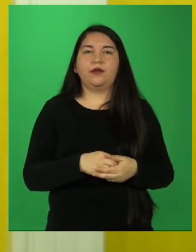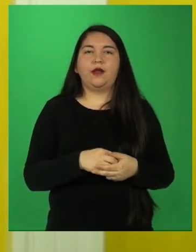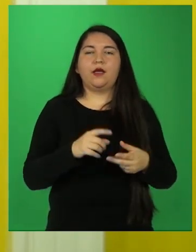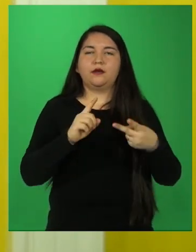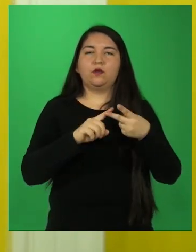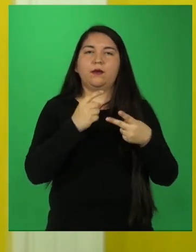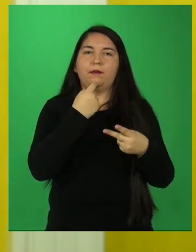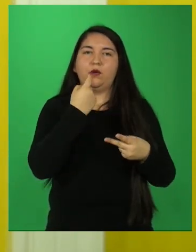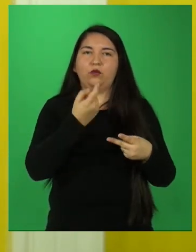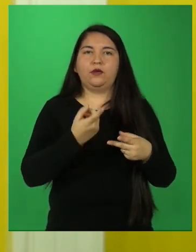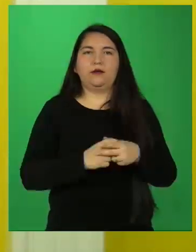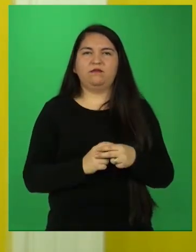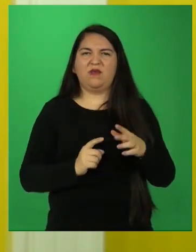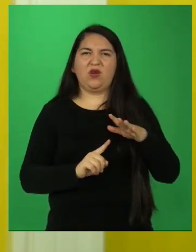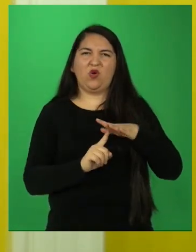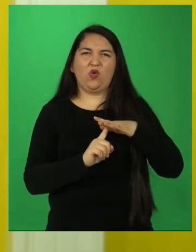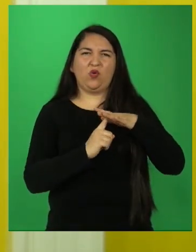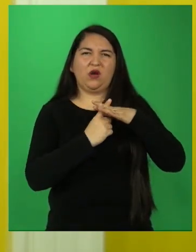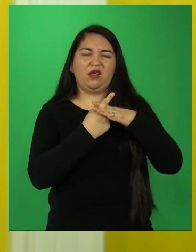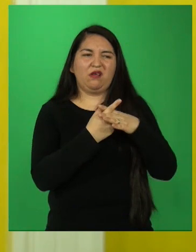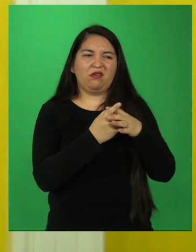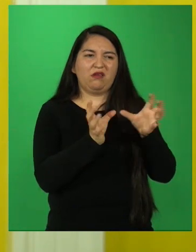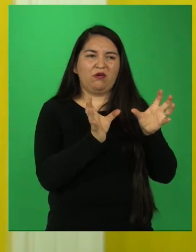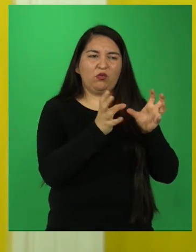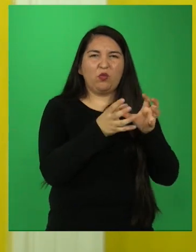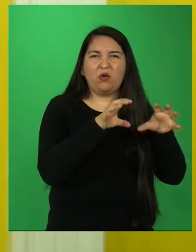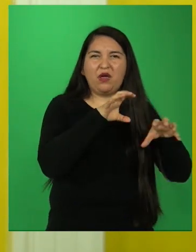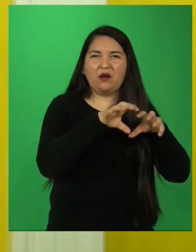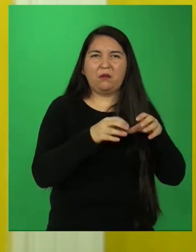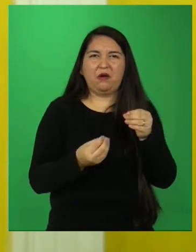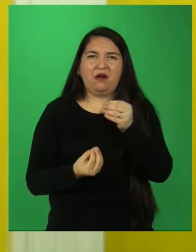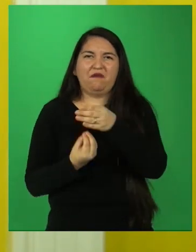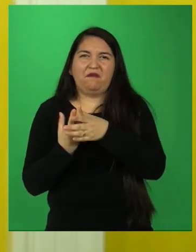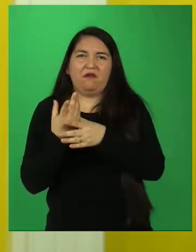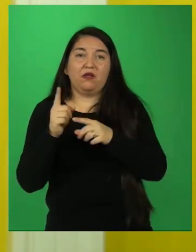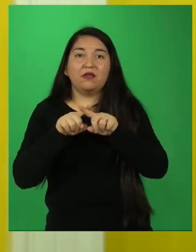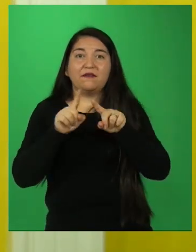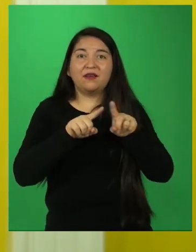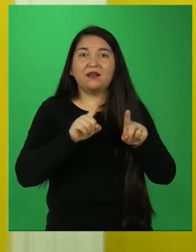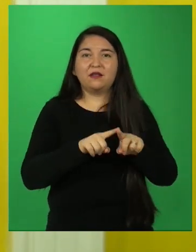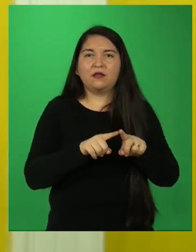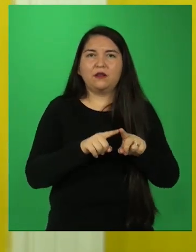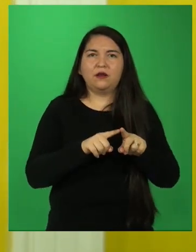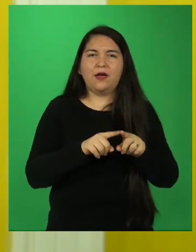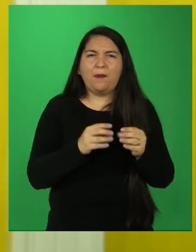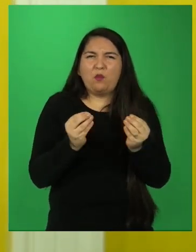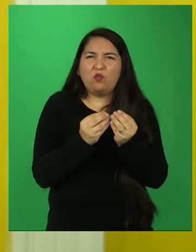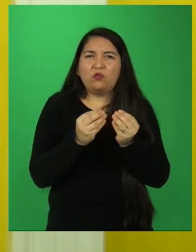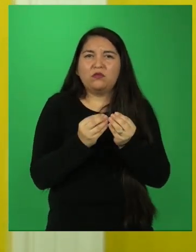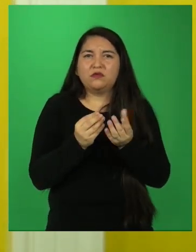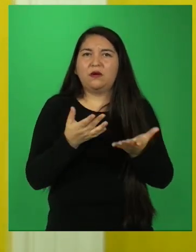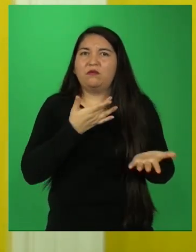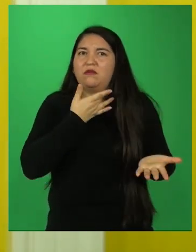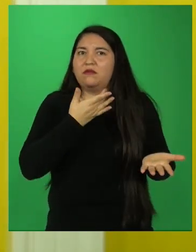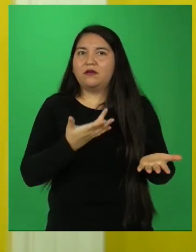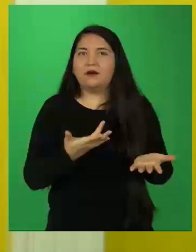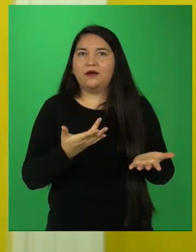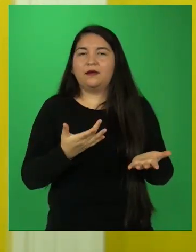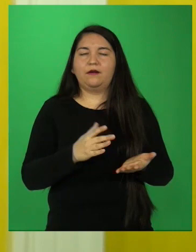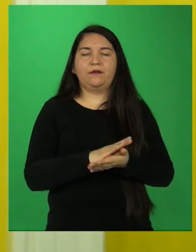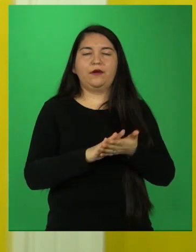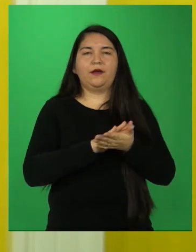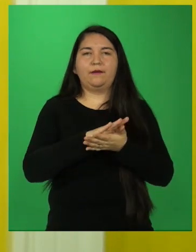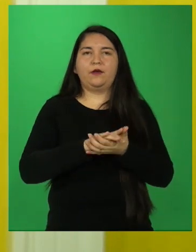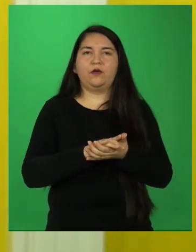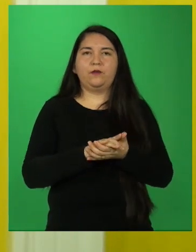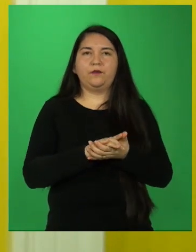pregunta, ¿cómo se originaron tantas especies distintas de algunos organismos? ¿Cómo esto? Por ejemplo, ¿por qué hay tanta